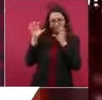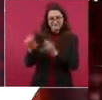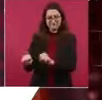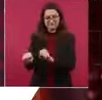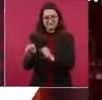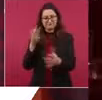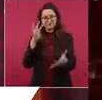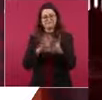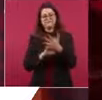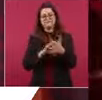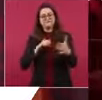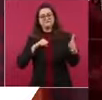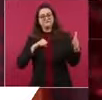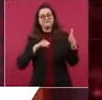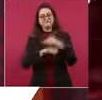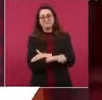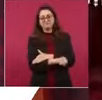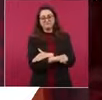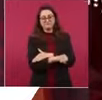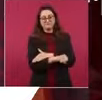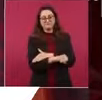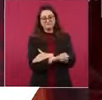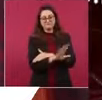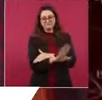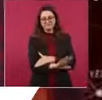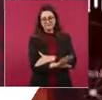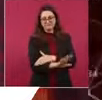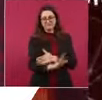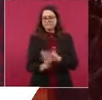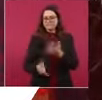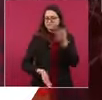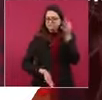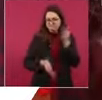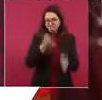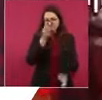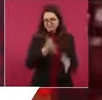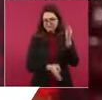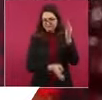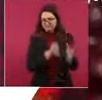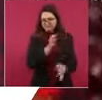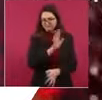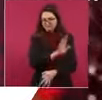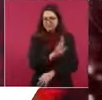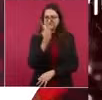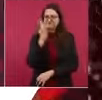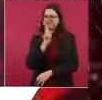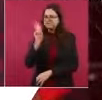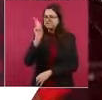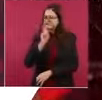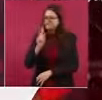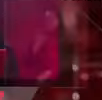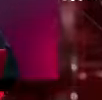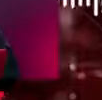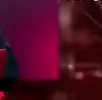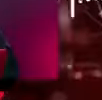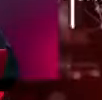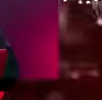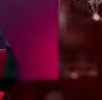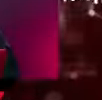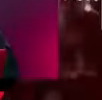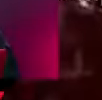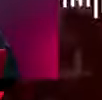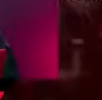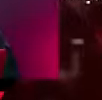haciendo, sus vínculos con el cártel de Sinaloa. Sosimo Urbano. Así es, José Reyes, pues casi fue